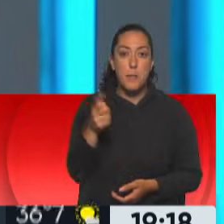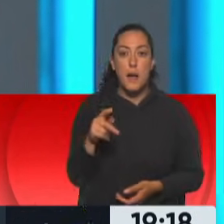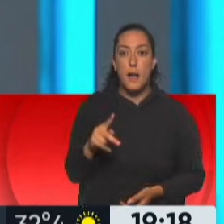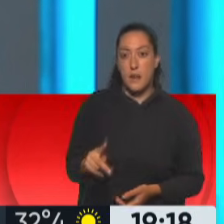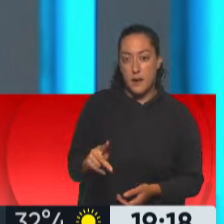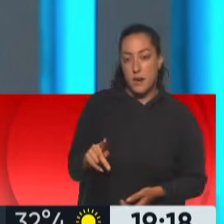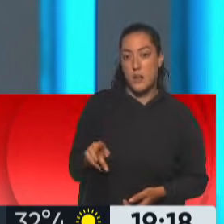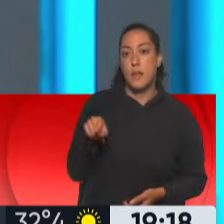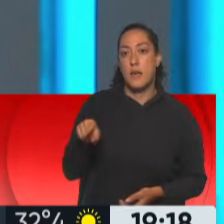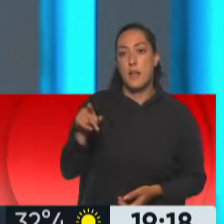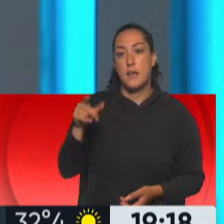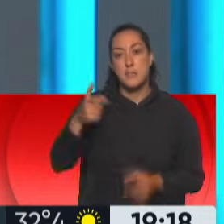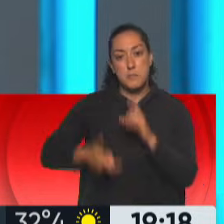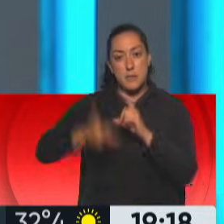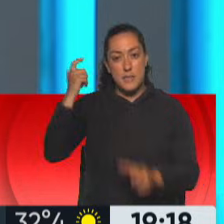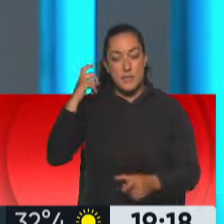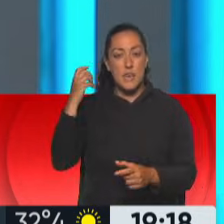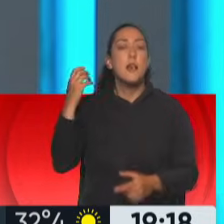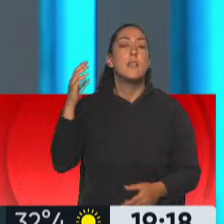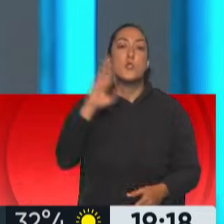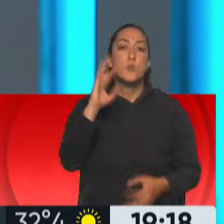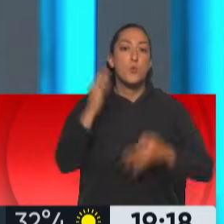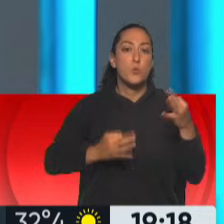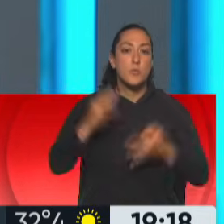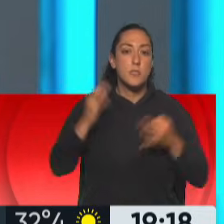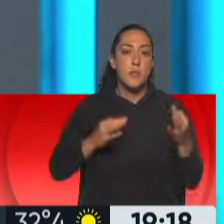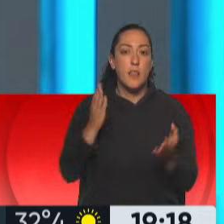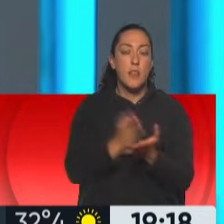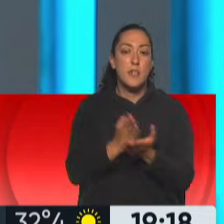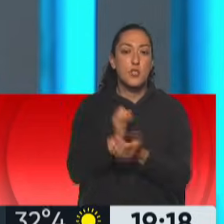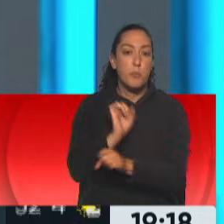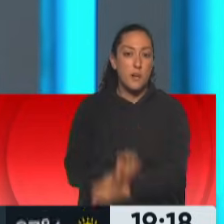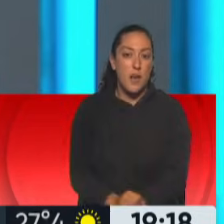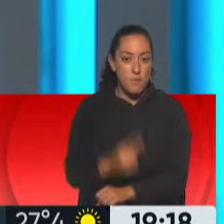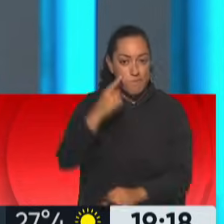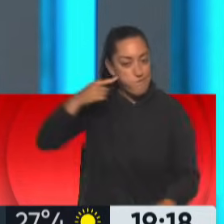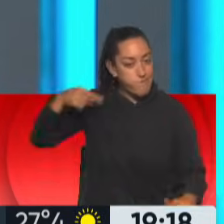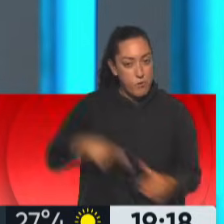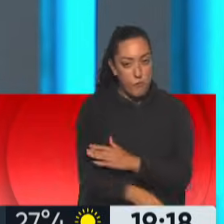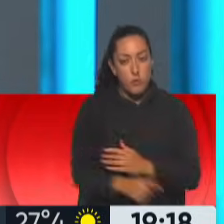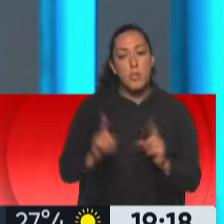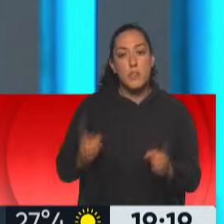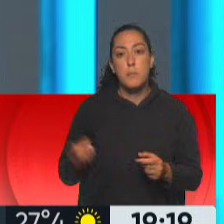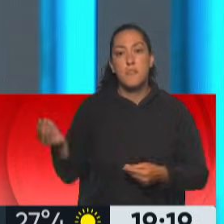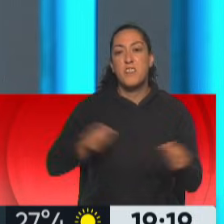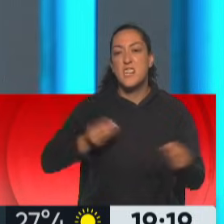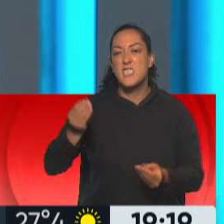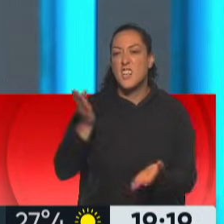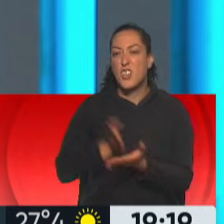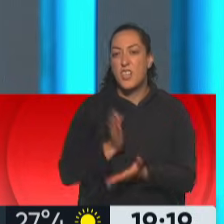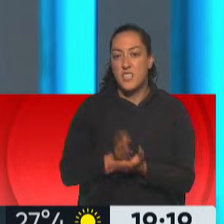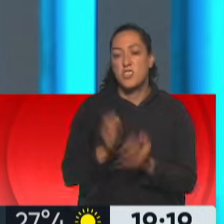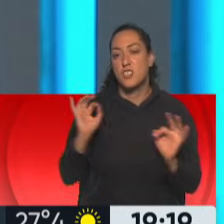trabajó mucho en la justicia de los Estados Unidos, que conoce bien el derecho penal, que conoce bien el derecho financiero, el tema